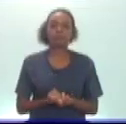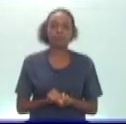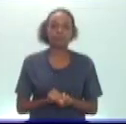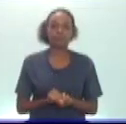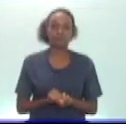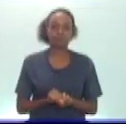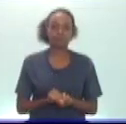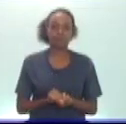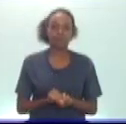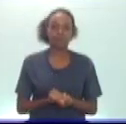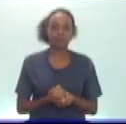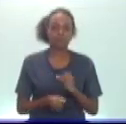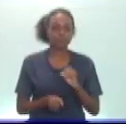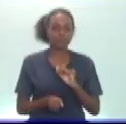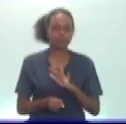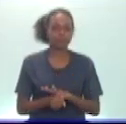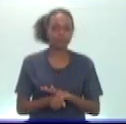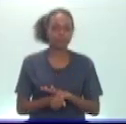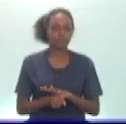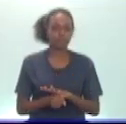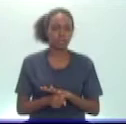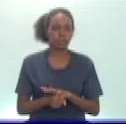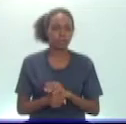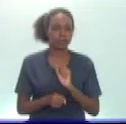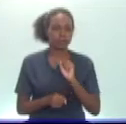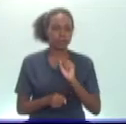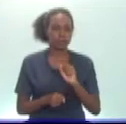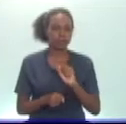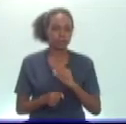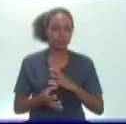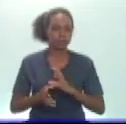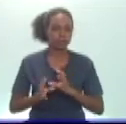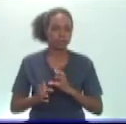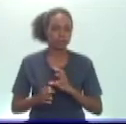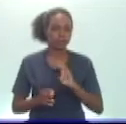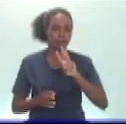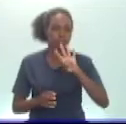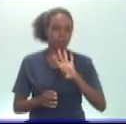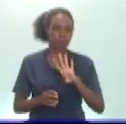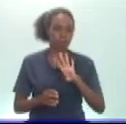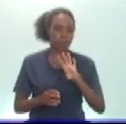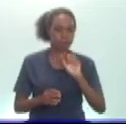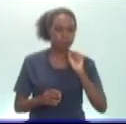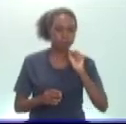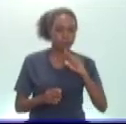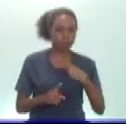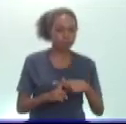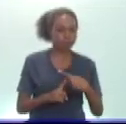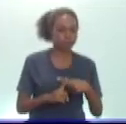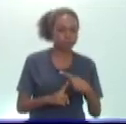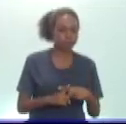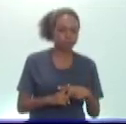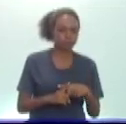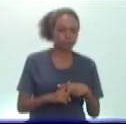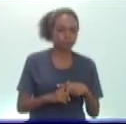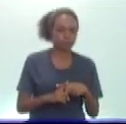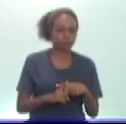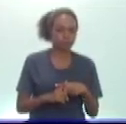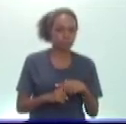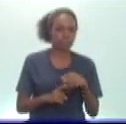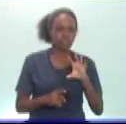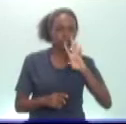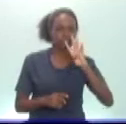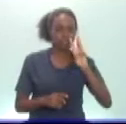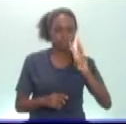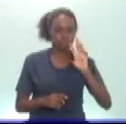Empezamos descomponiendo uno de los factores, en este caso 34, como suma de múltiplos, que se descompone 30 más